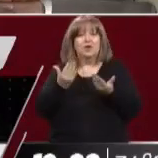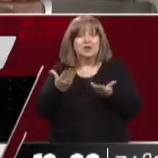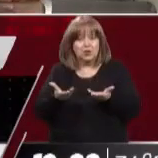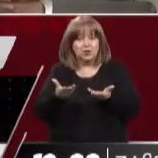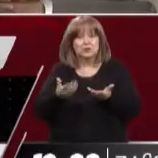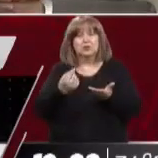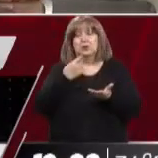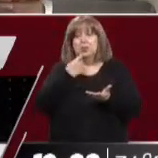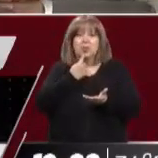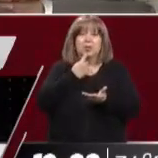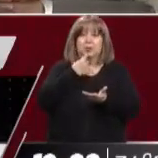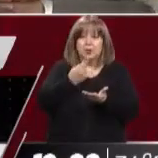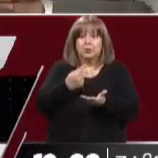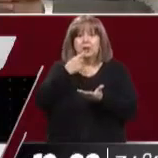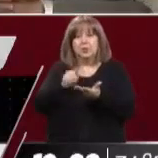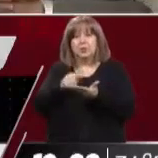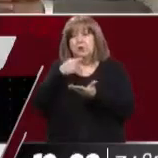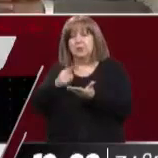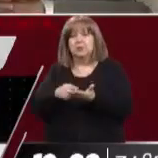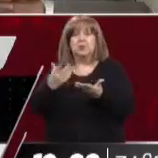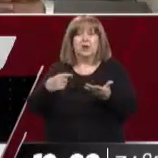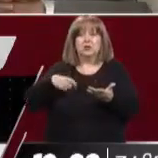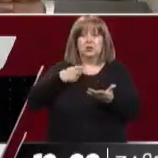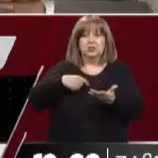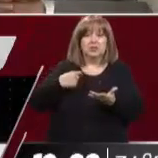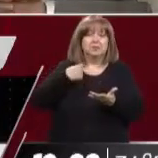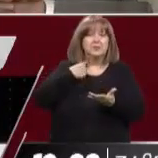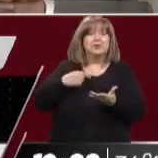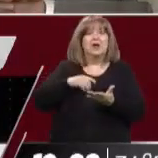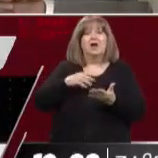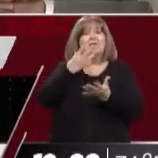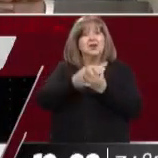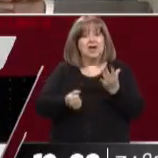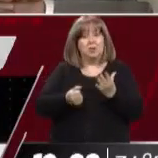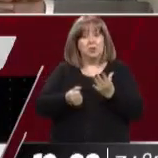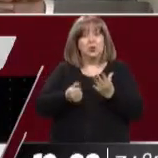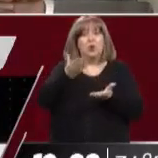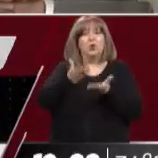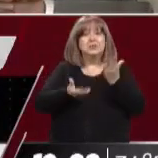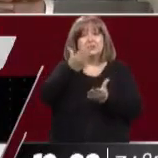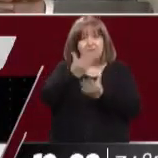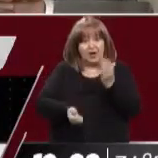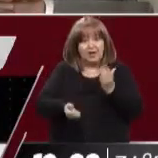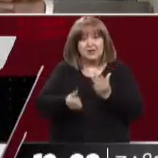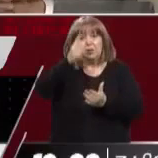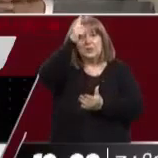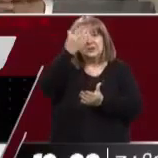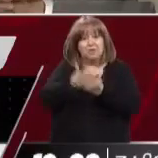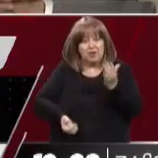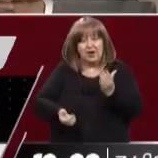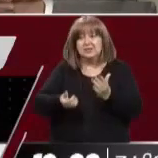los cuestionamientos que nos queda como Estado, como sociedad, para poder establecer un régimen quizás más